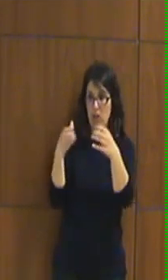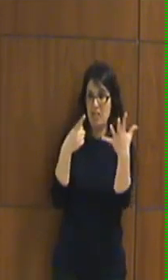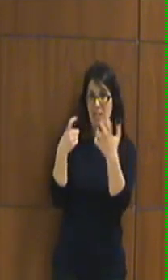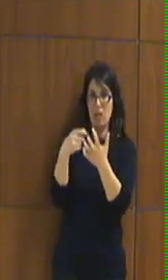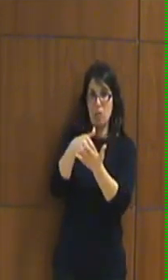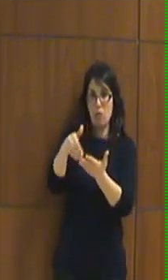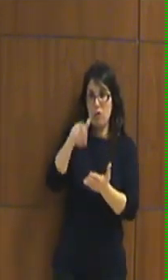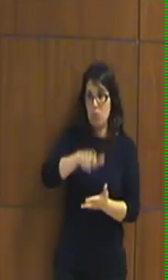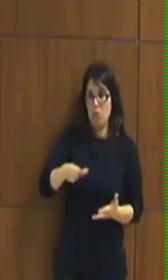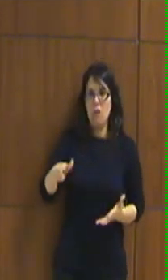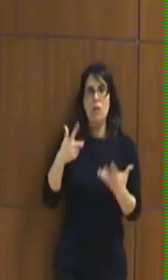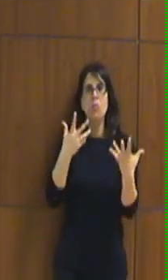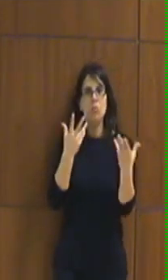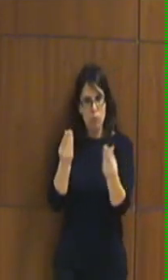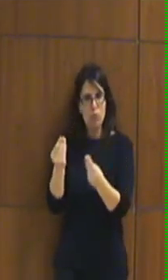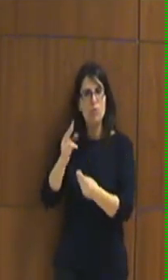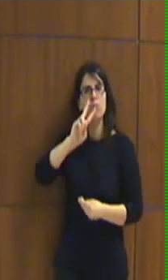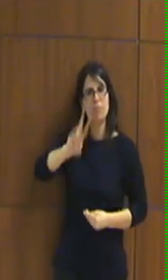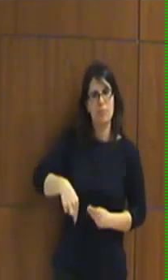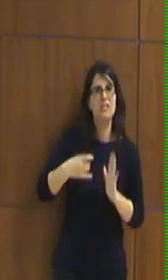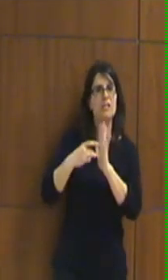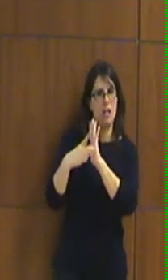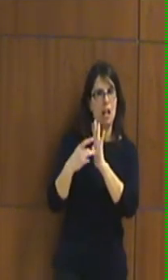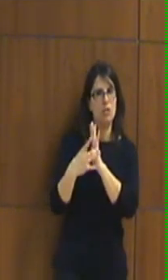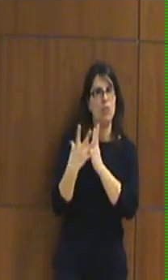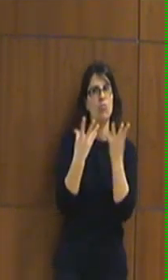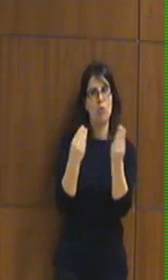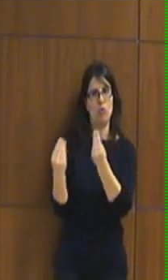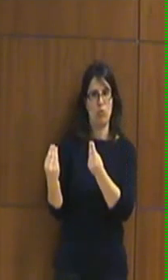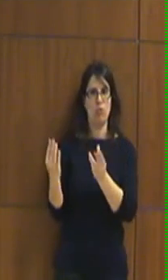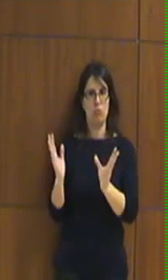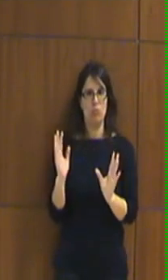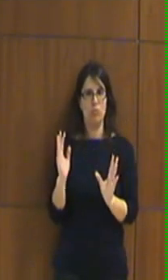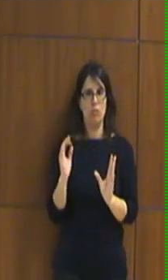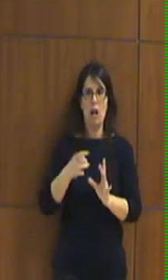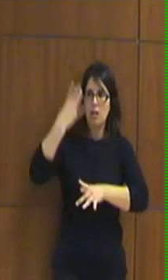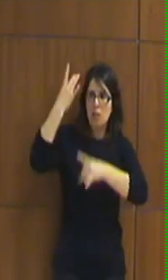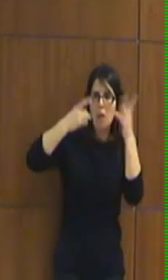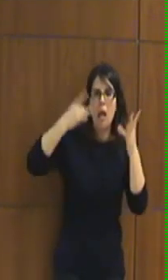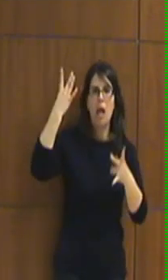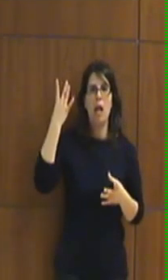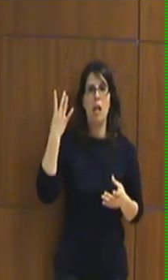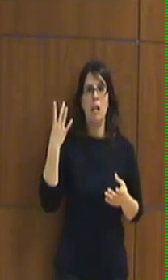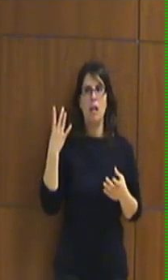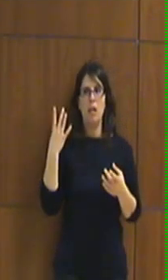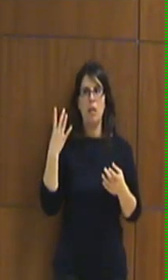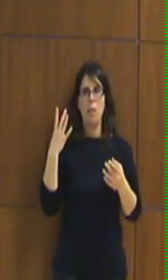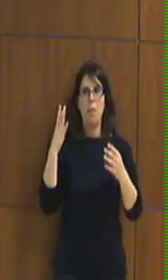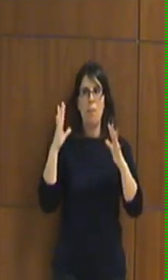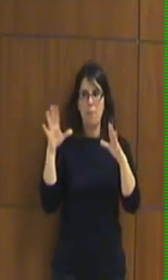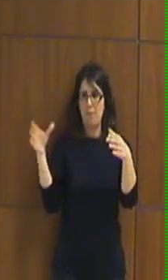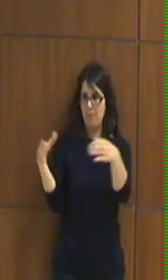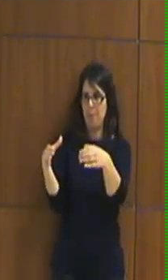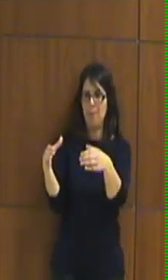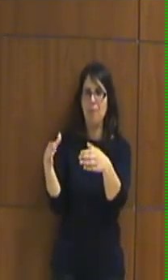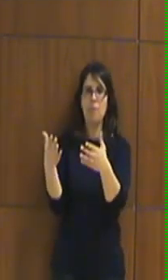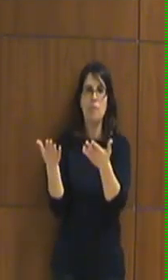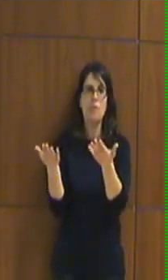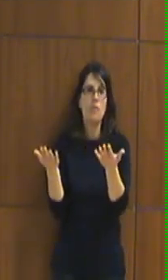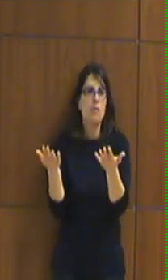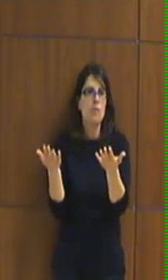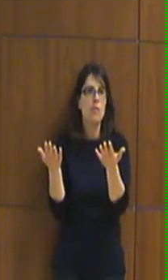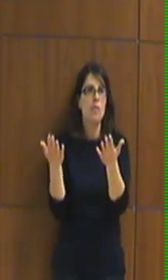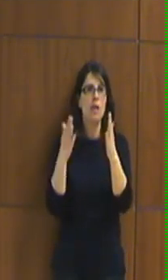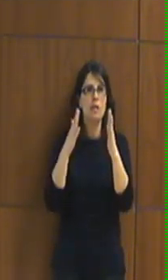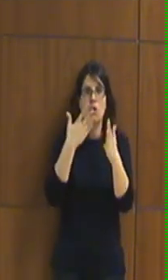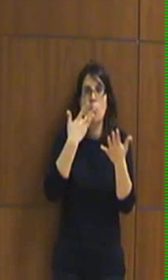personas, muchos millones de personas con talento, con creatividad, dices, y es como el que tiene